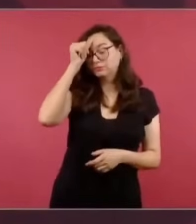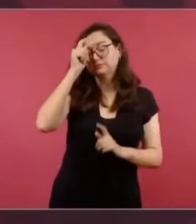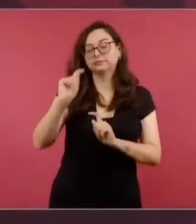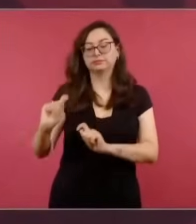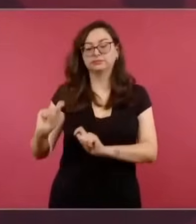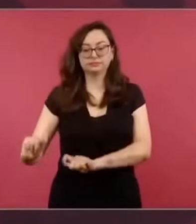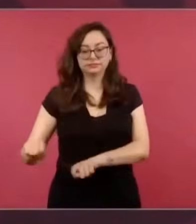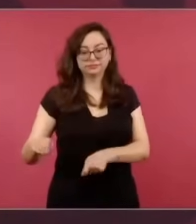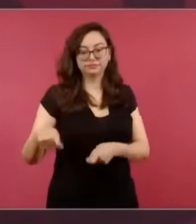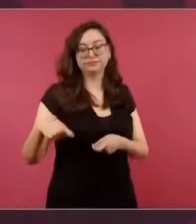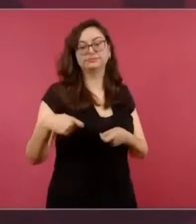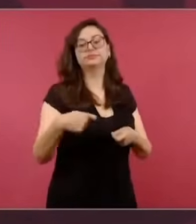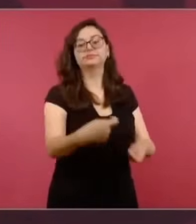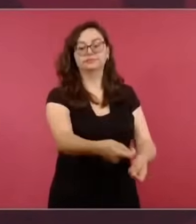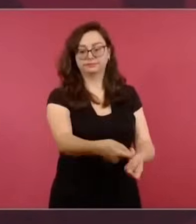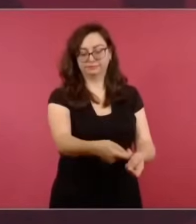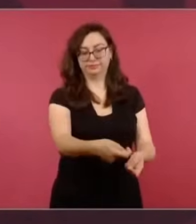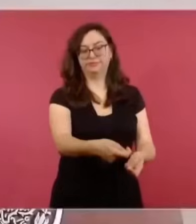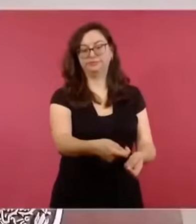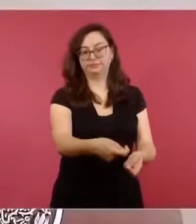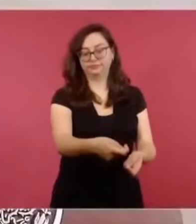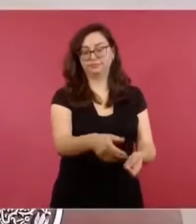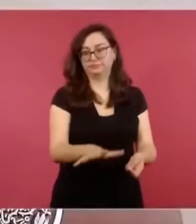mantenerse el campo de golf.